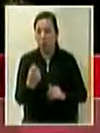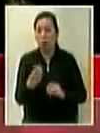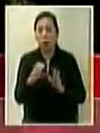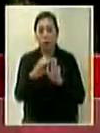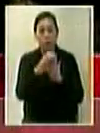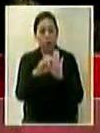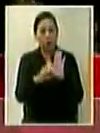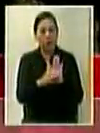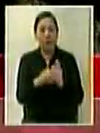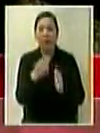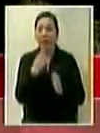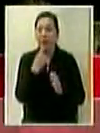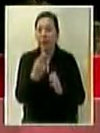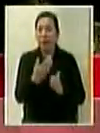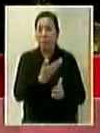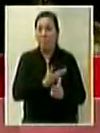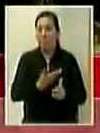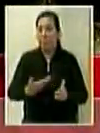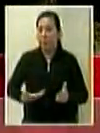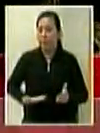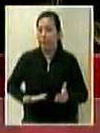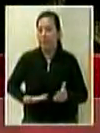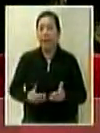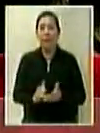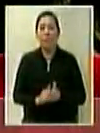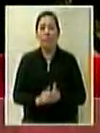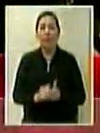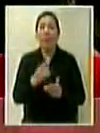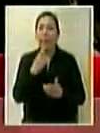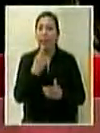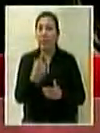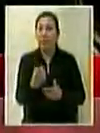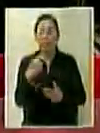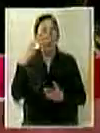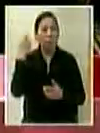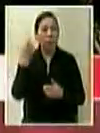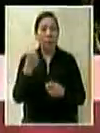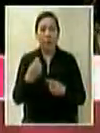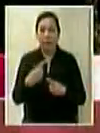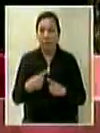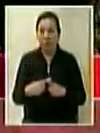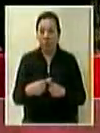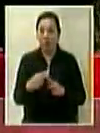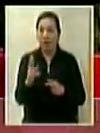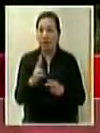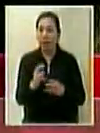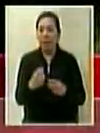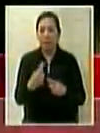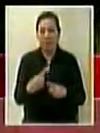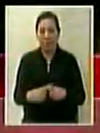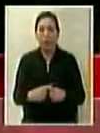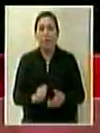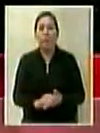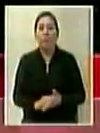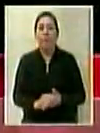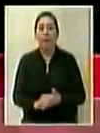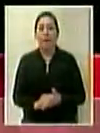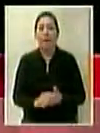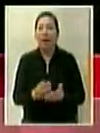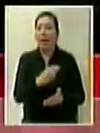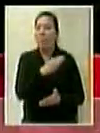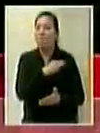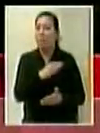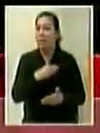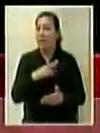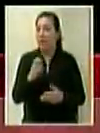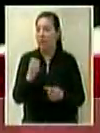Constitución, corresponde al Presidente de la República dirigir la política exterior y las relaciones exteriores. El